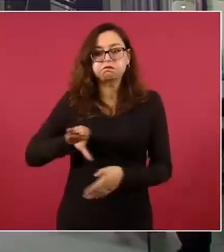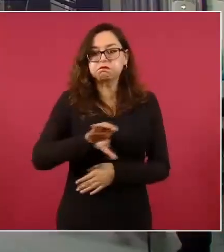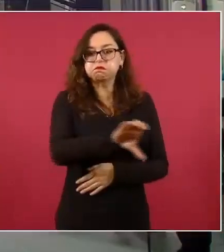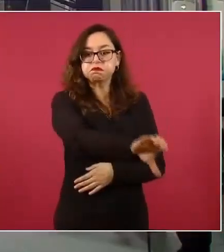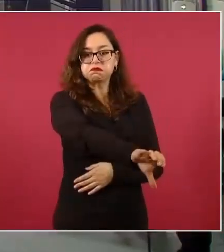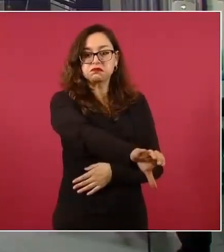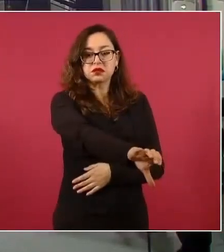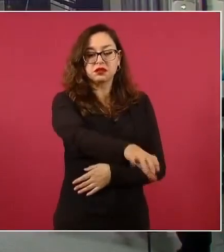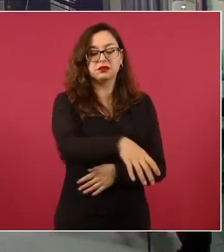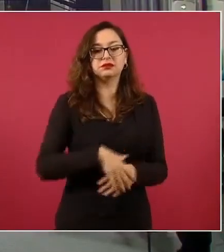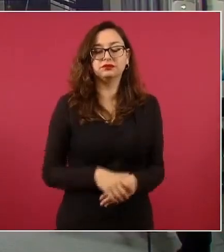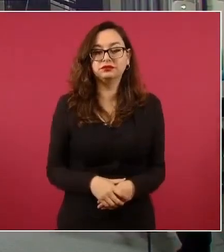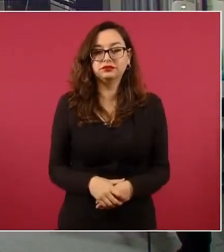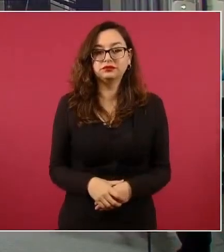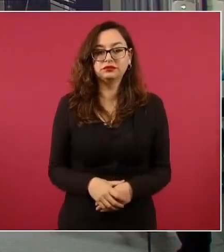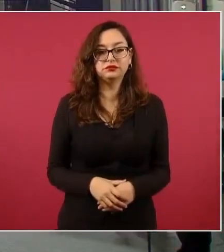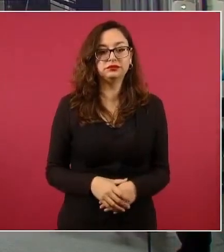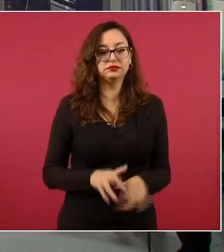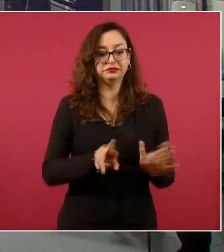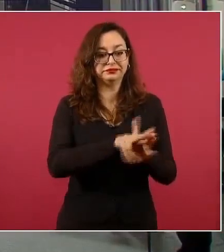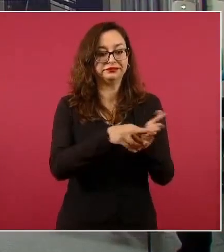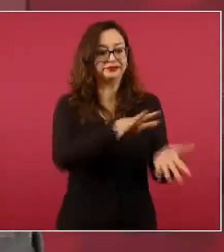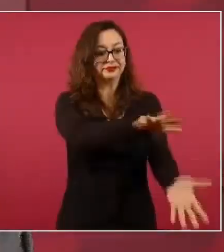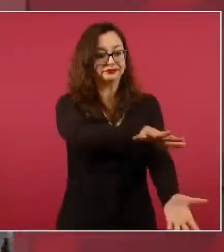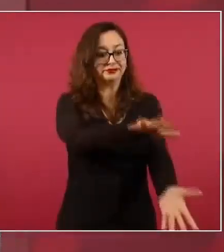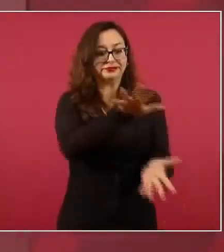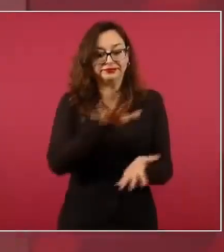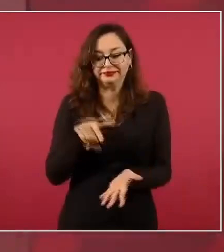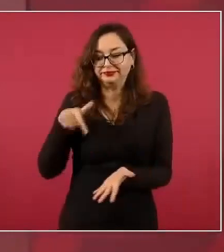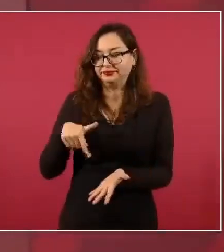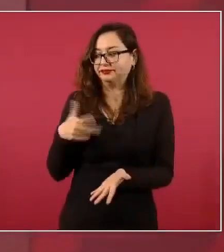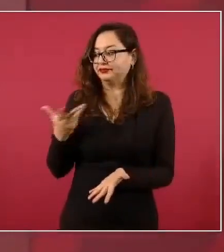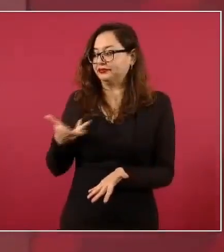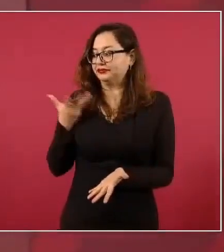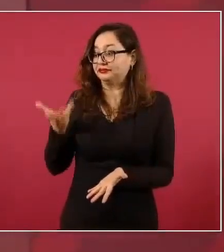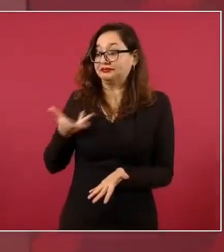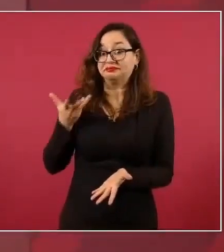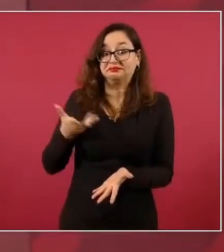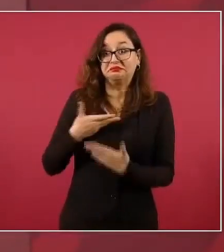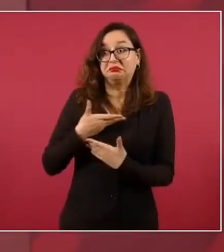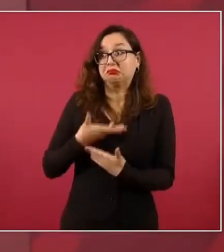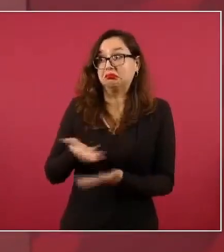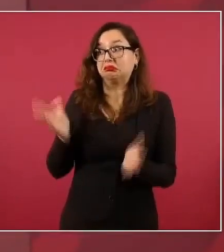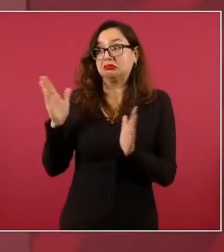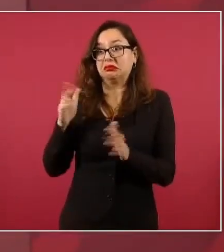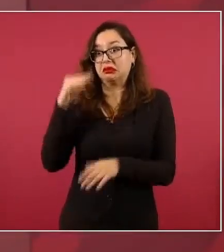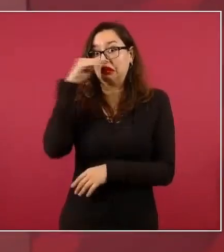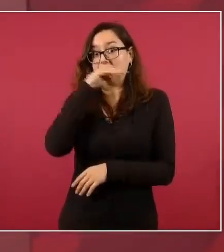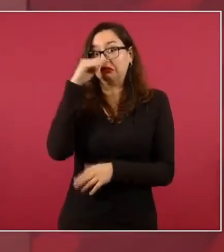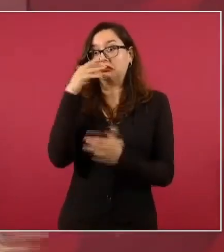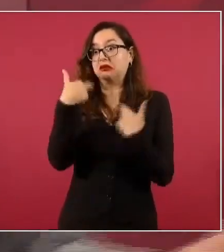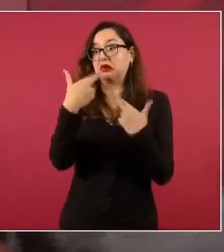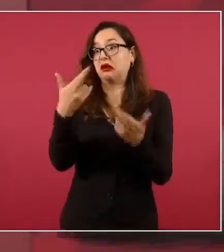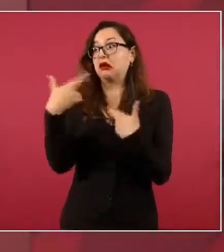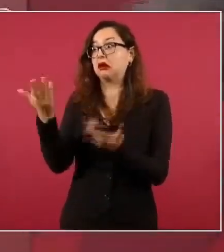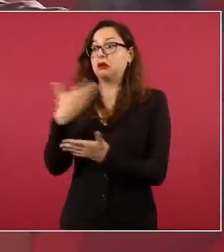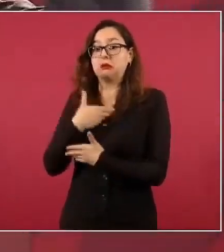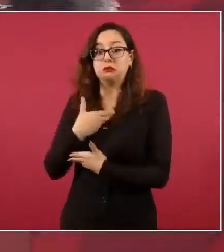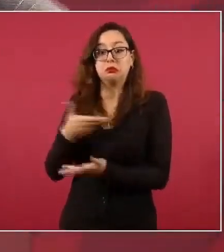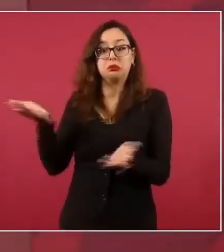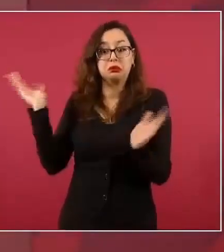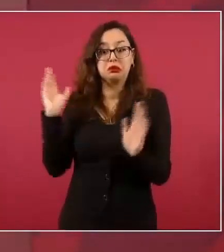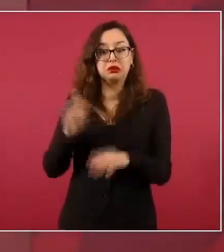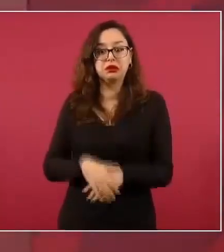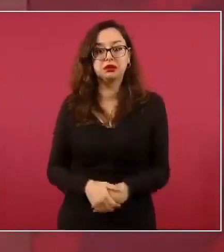libros, cursos, Aguilar Camín le